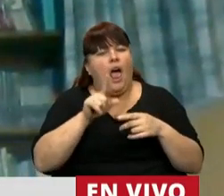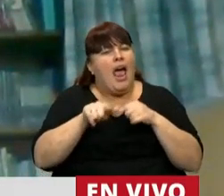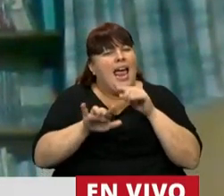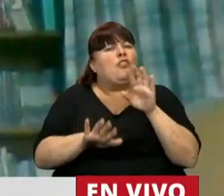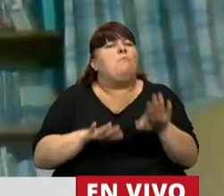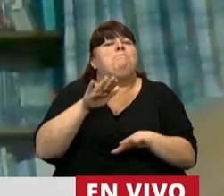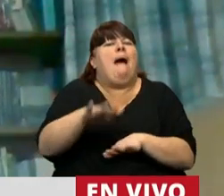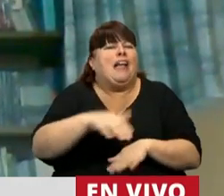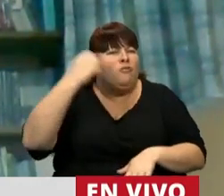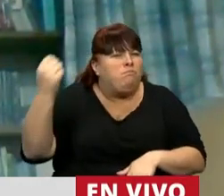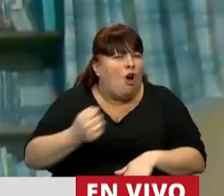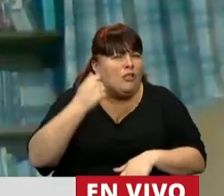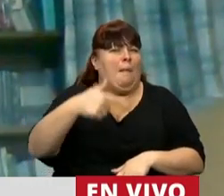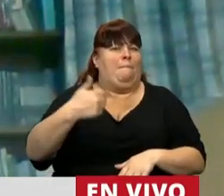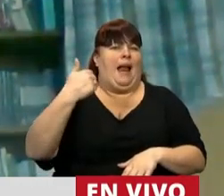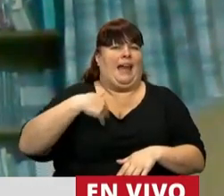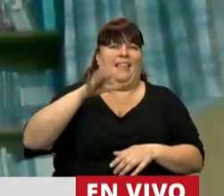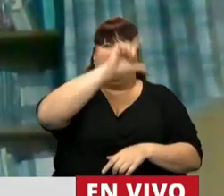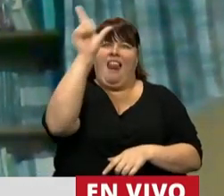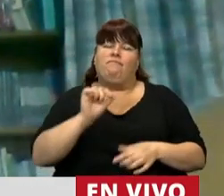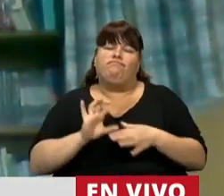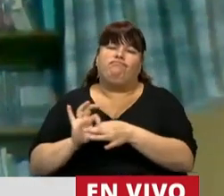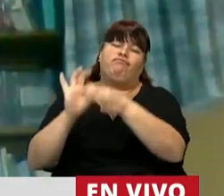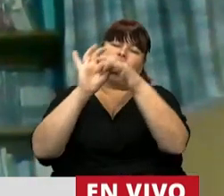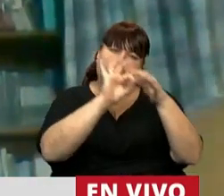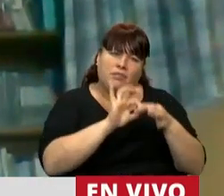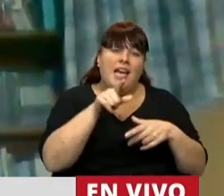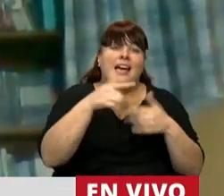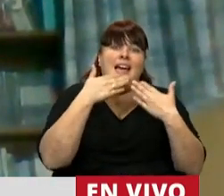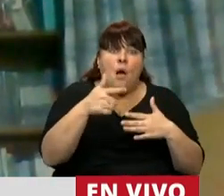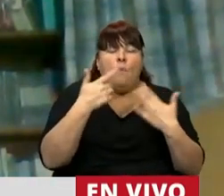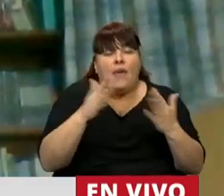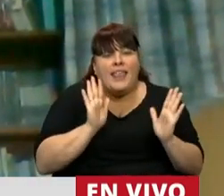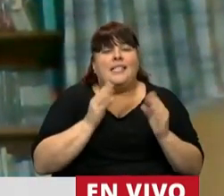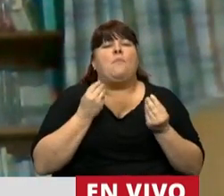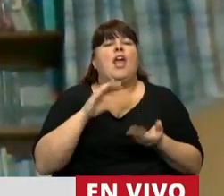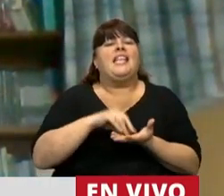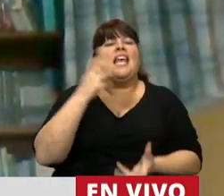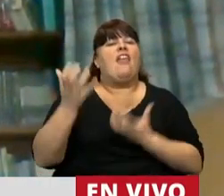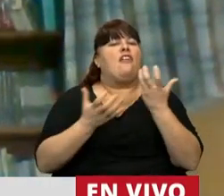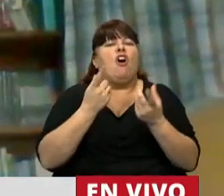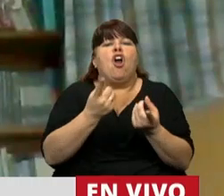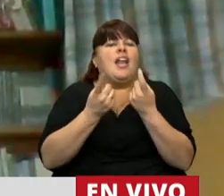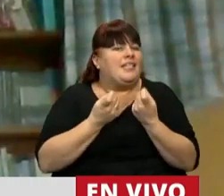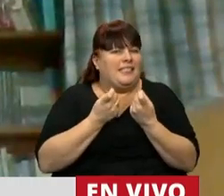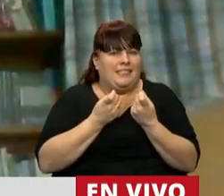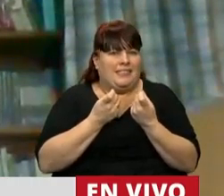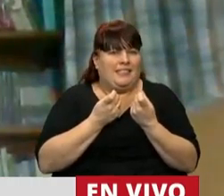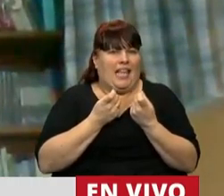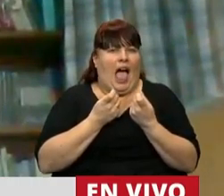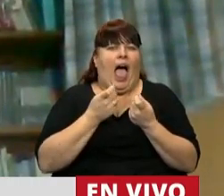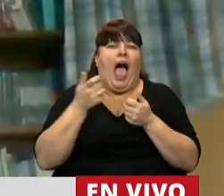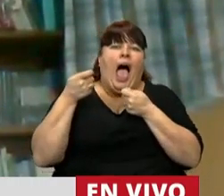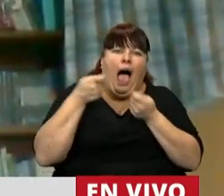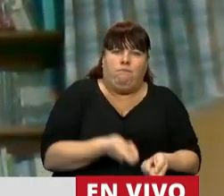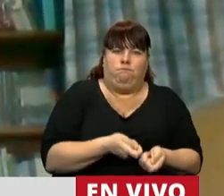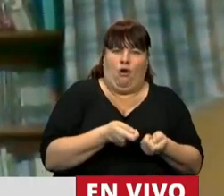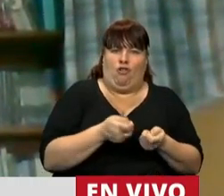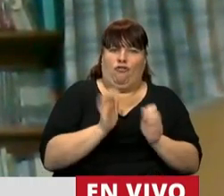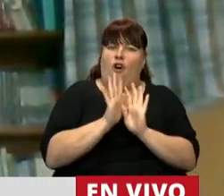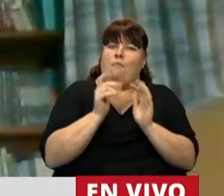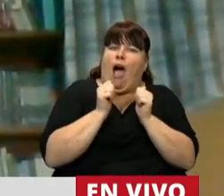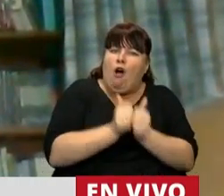enorme paso hacia un país federal. Probablemente esto haga entender por qué Tierra del Fuego necesita de ese